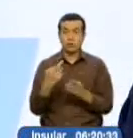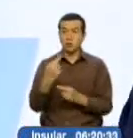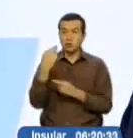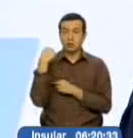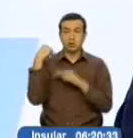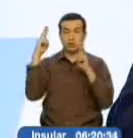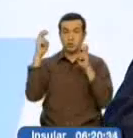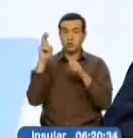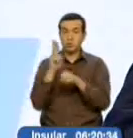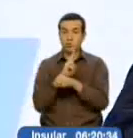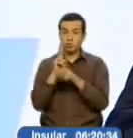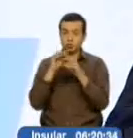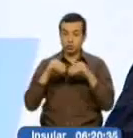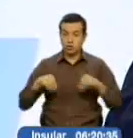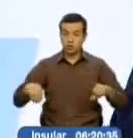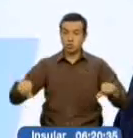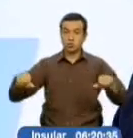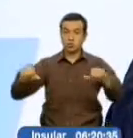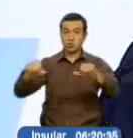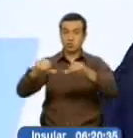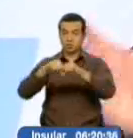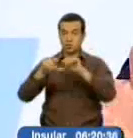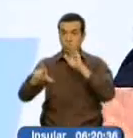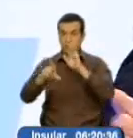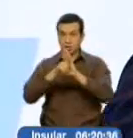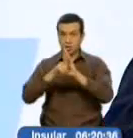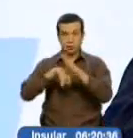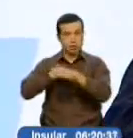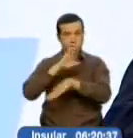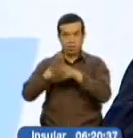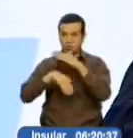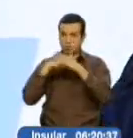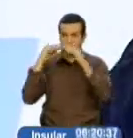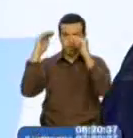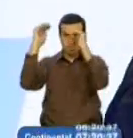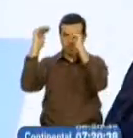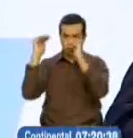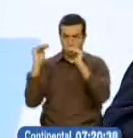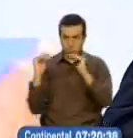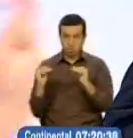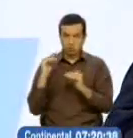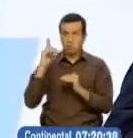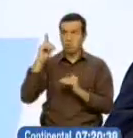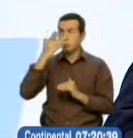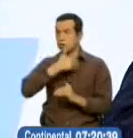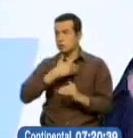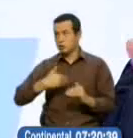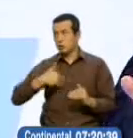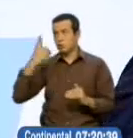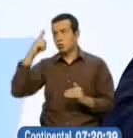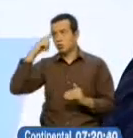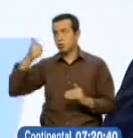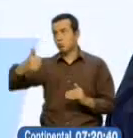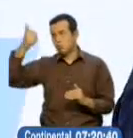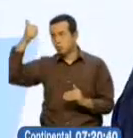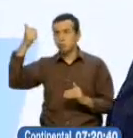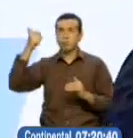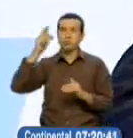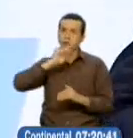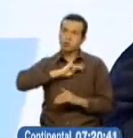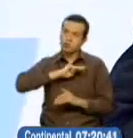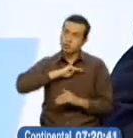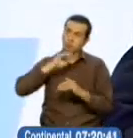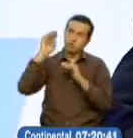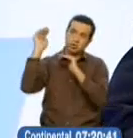competencias sobre el uso y gestión de suelo. Entonces, esta ley, si bien es para todos los niveles de gobierno, incluido el gobierno nacional, tiene cierta